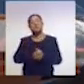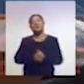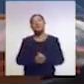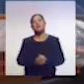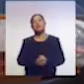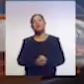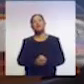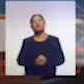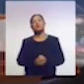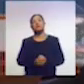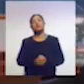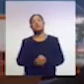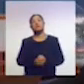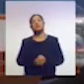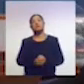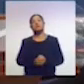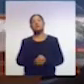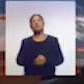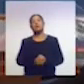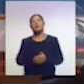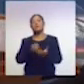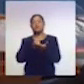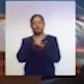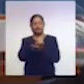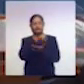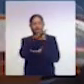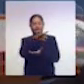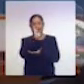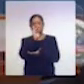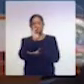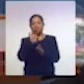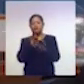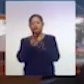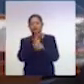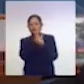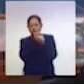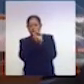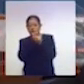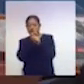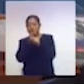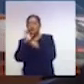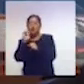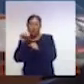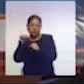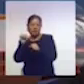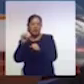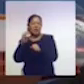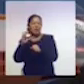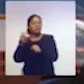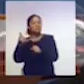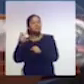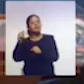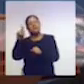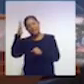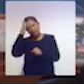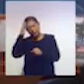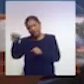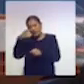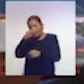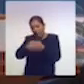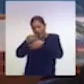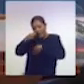de redireccionar aspectos generales de investigación por parte de CONACYT, como en las características